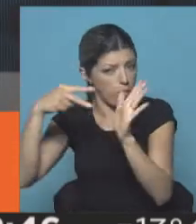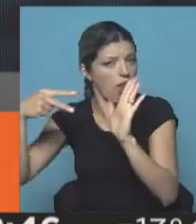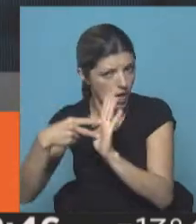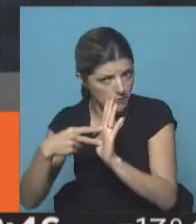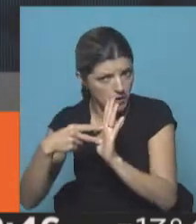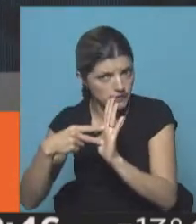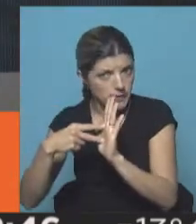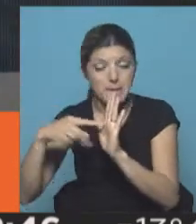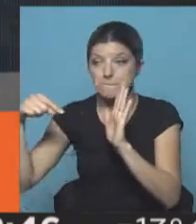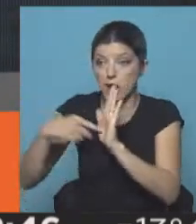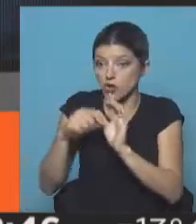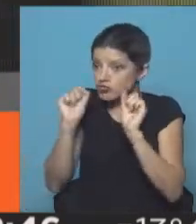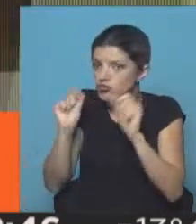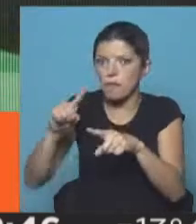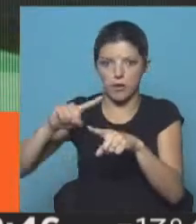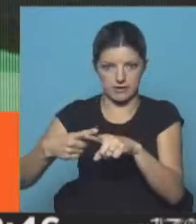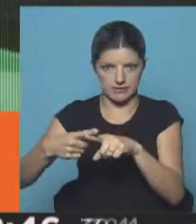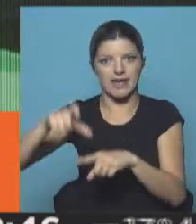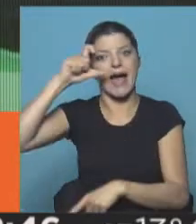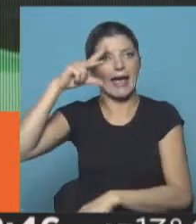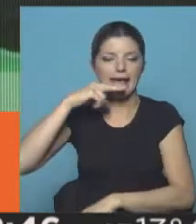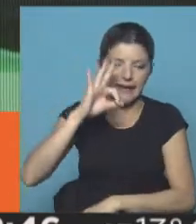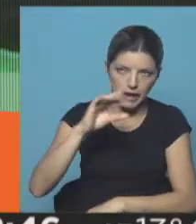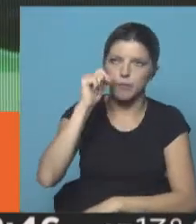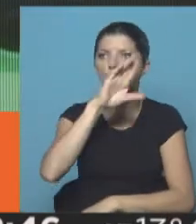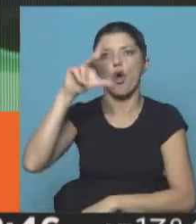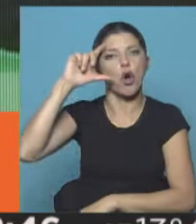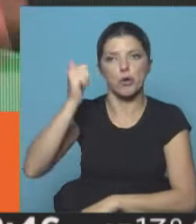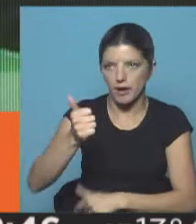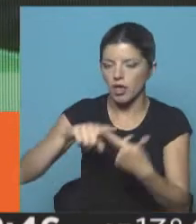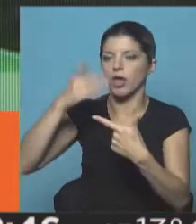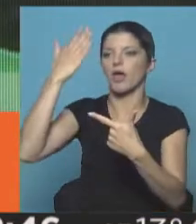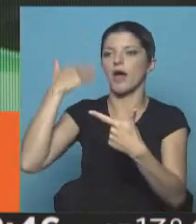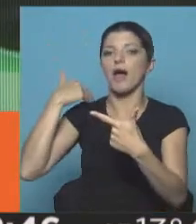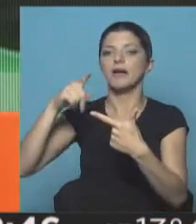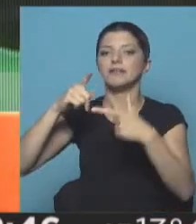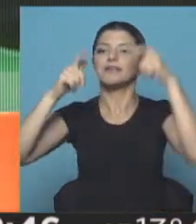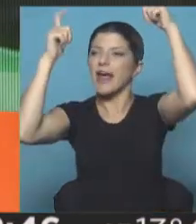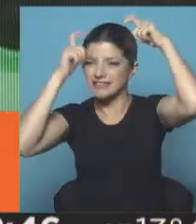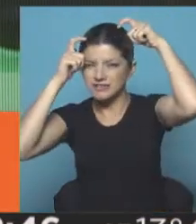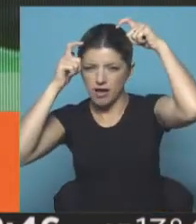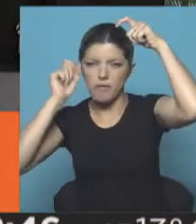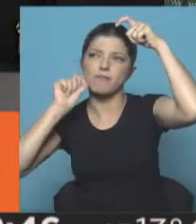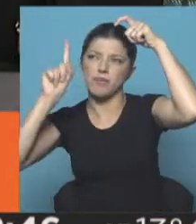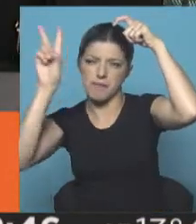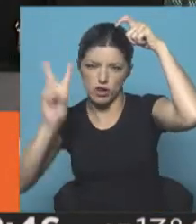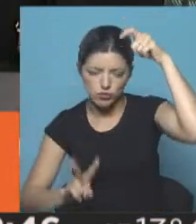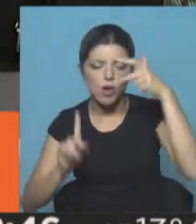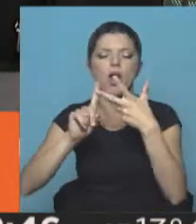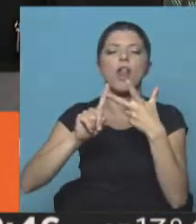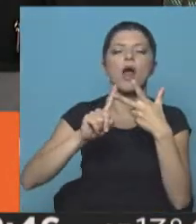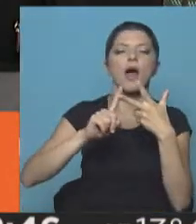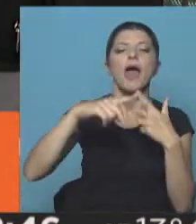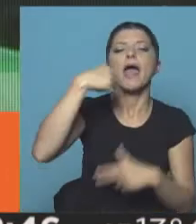decir que políticamente tanto Evo Morales como Correa, como el chavismo en Venezuela, como el orteguismo en